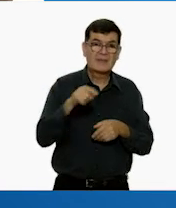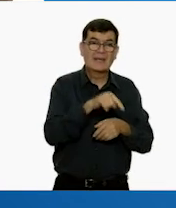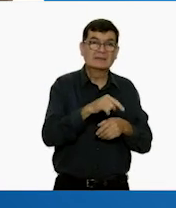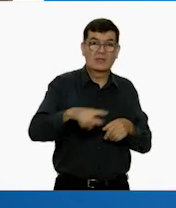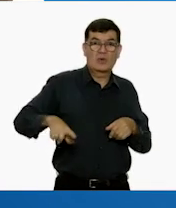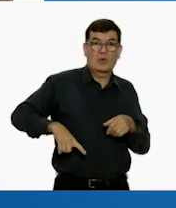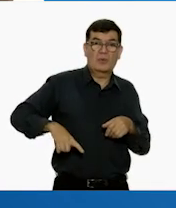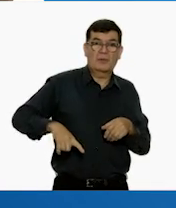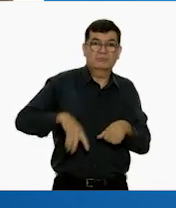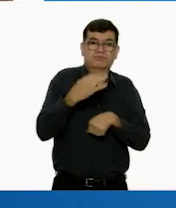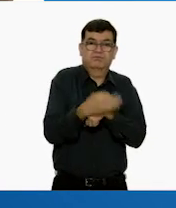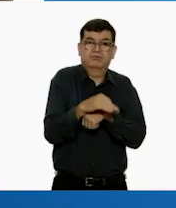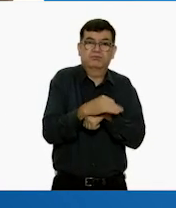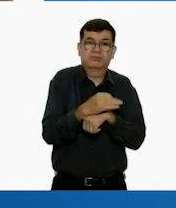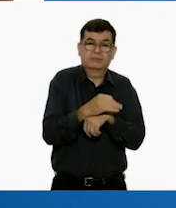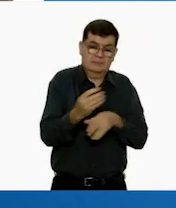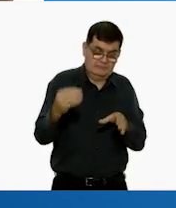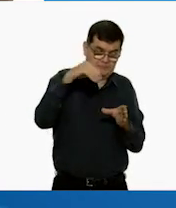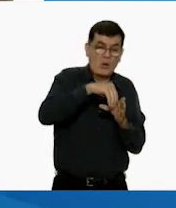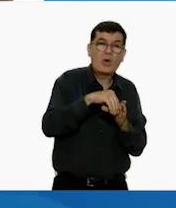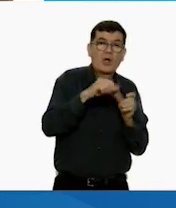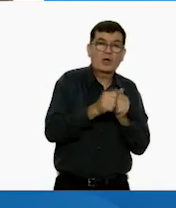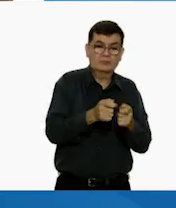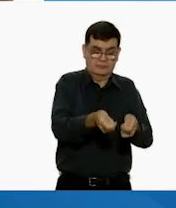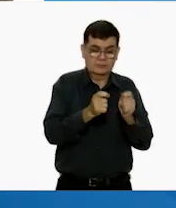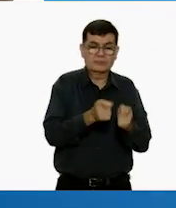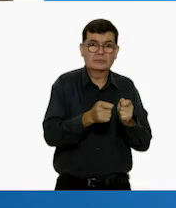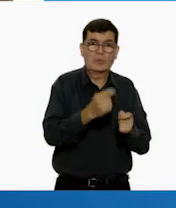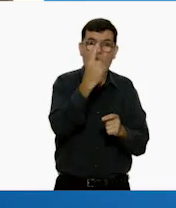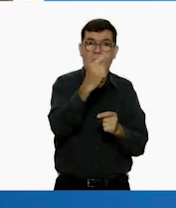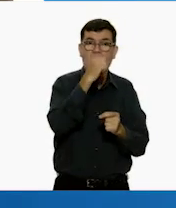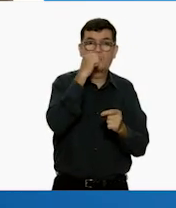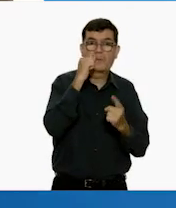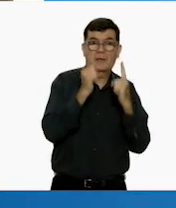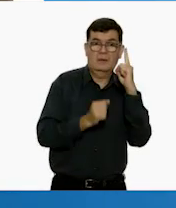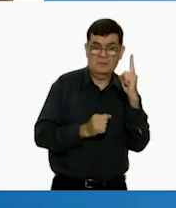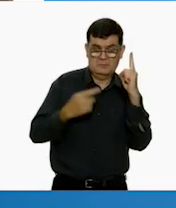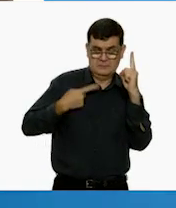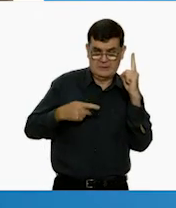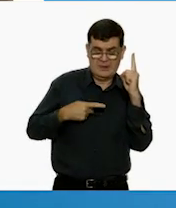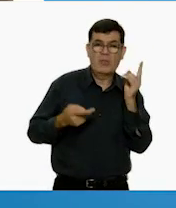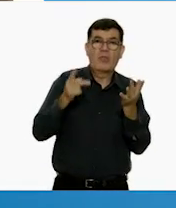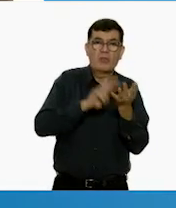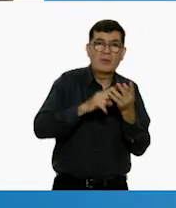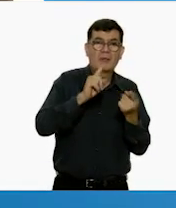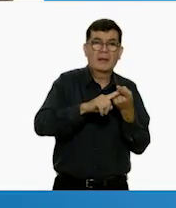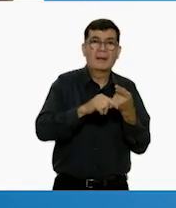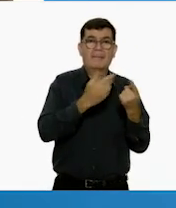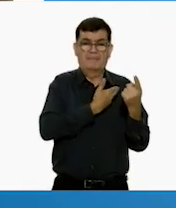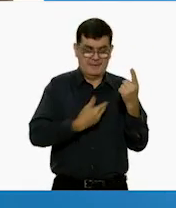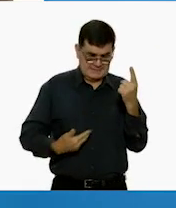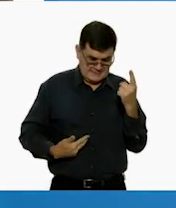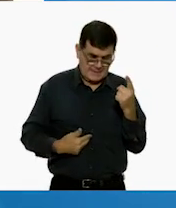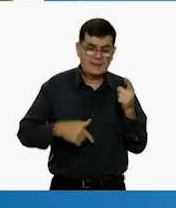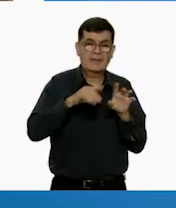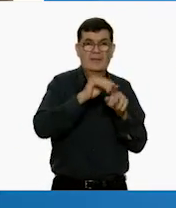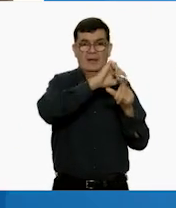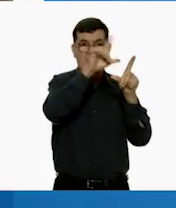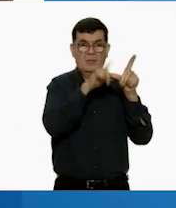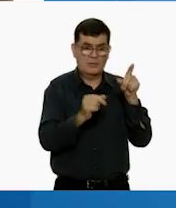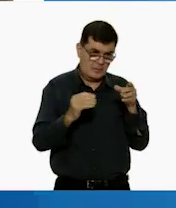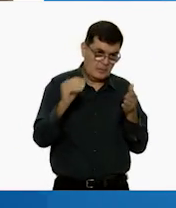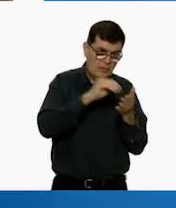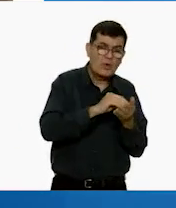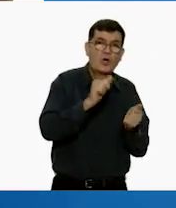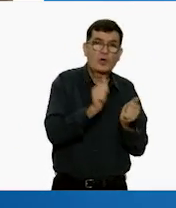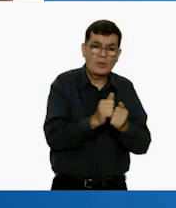itinerante, porque no es nada más a Benito Juárez, digamos, como persona, sino es al presidente constitucional de la República, con el